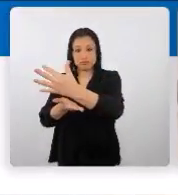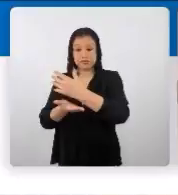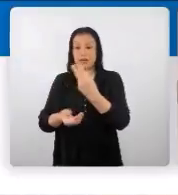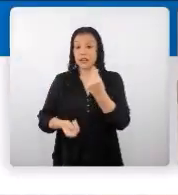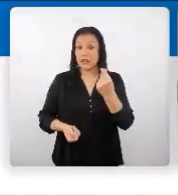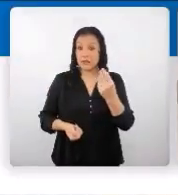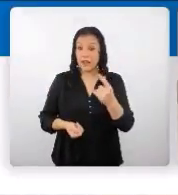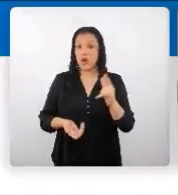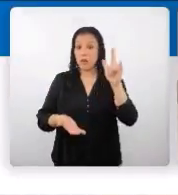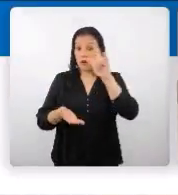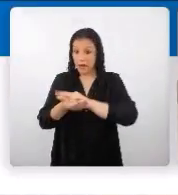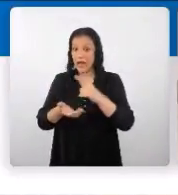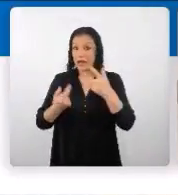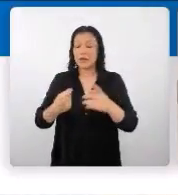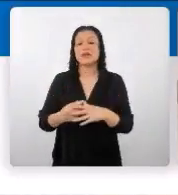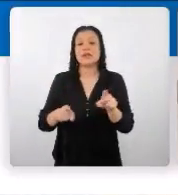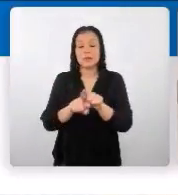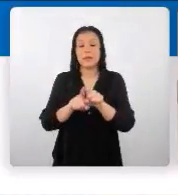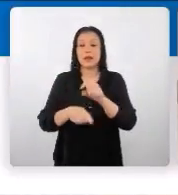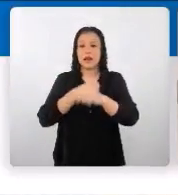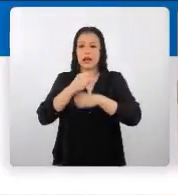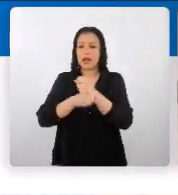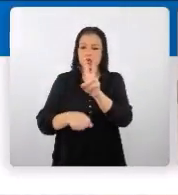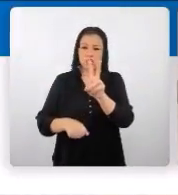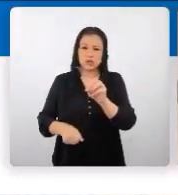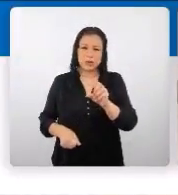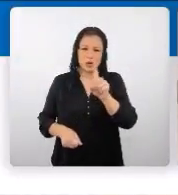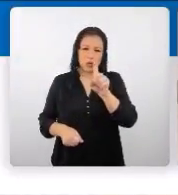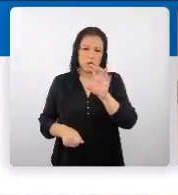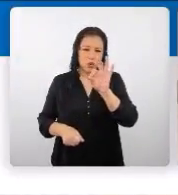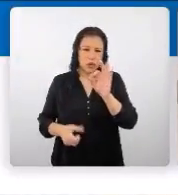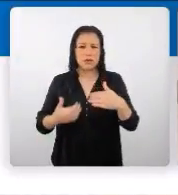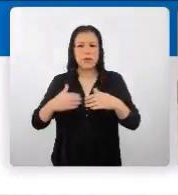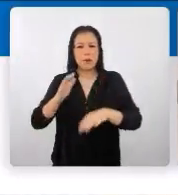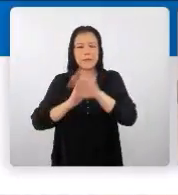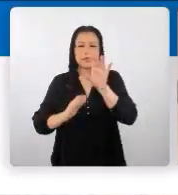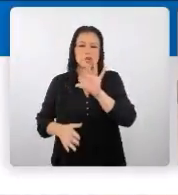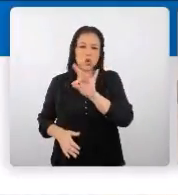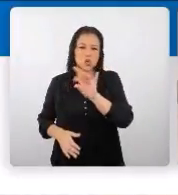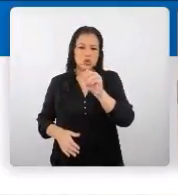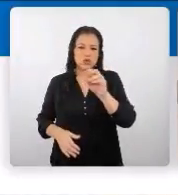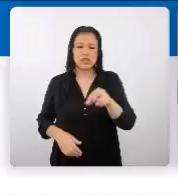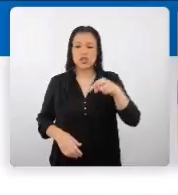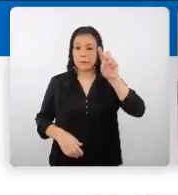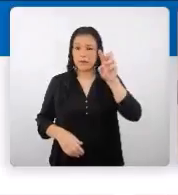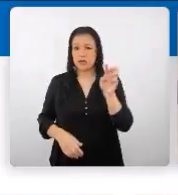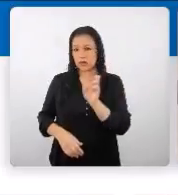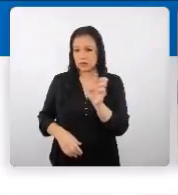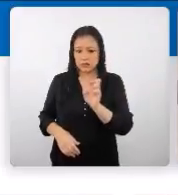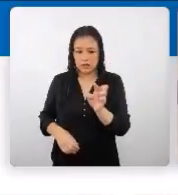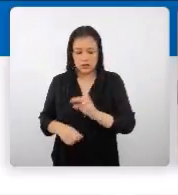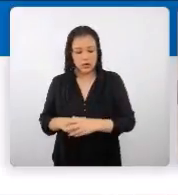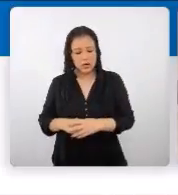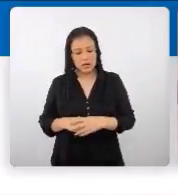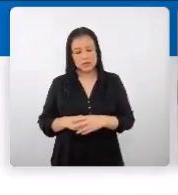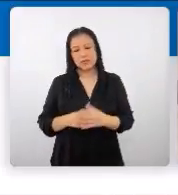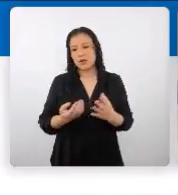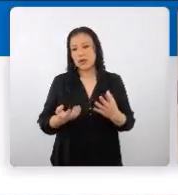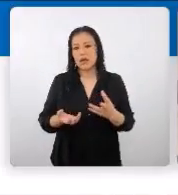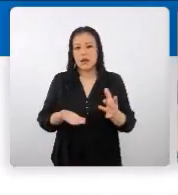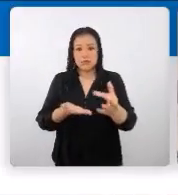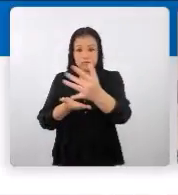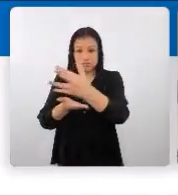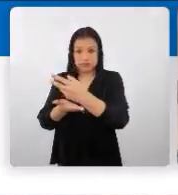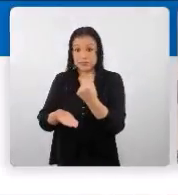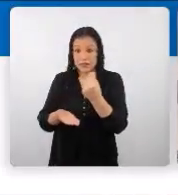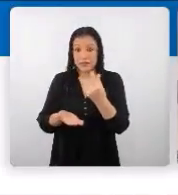divisas. También en el 2019 llegamos a tener más de 800 millones de dólares por captación de divisas, ¿no?